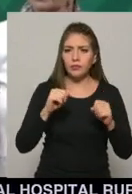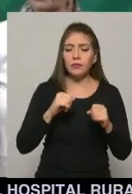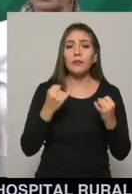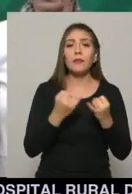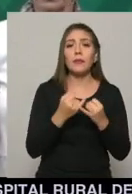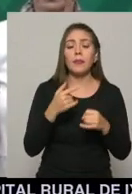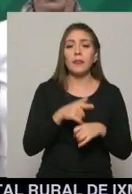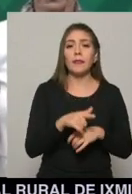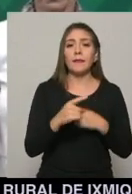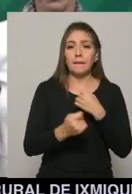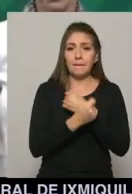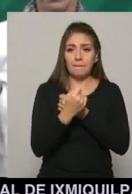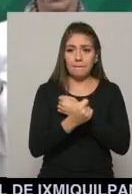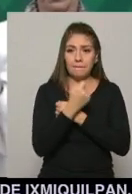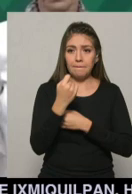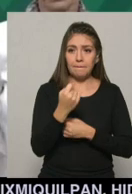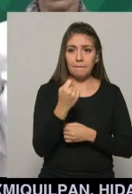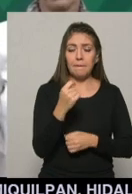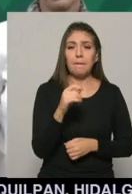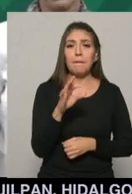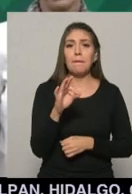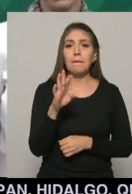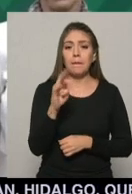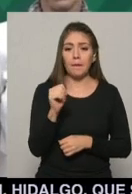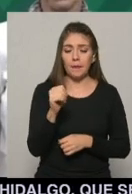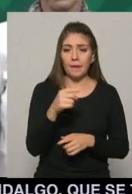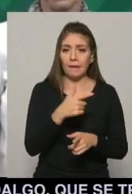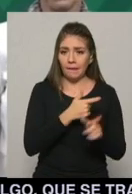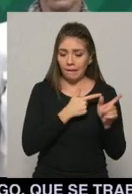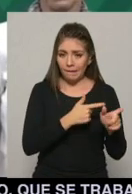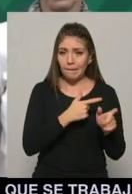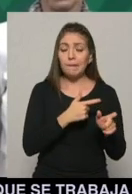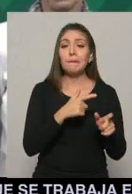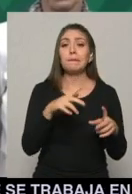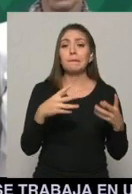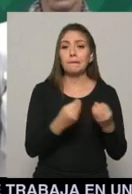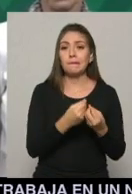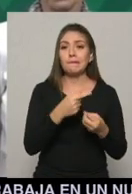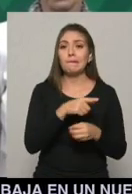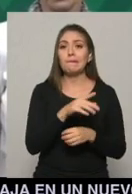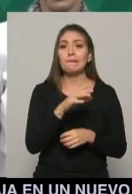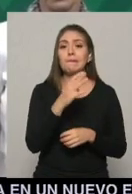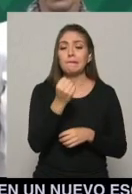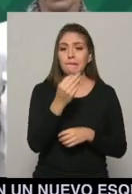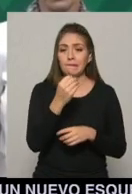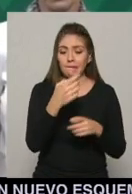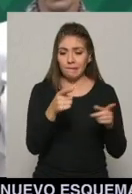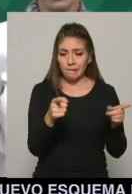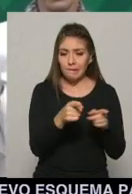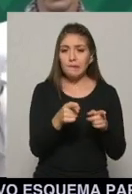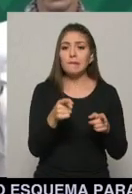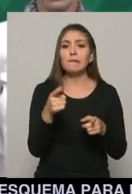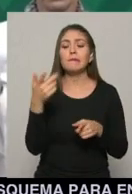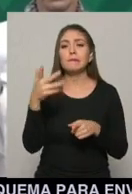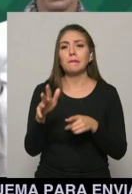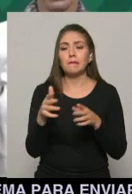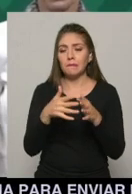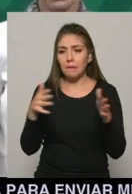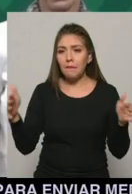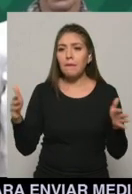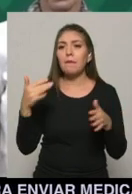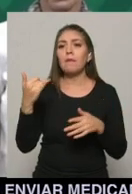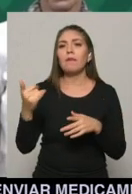Tláhuac, 49 armas, 39 de ellas cortas, 9 largas y 1 granada. En Magdalena